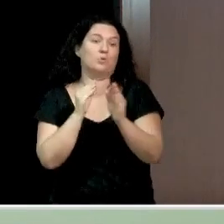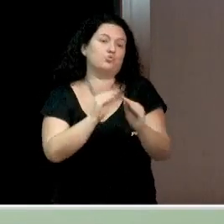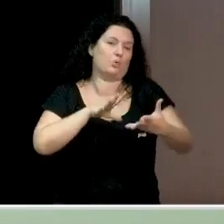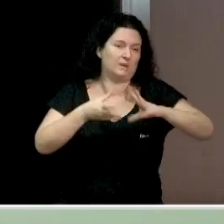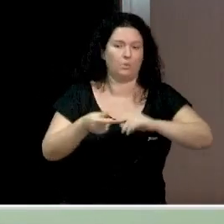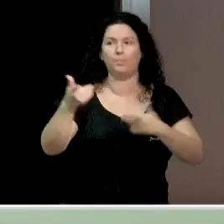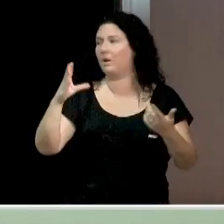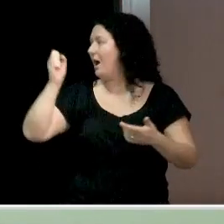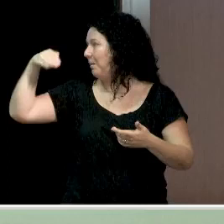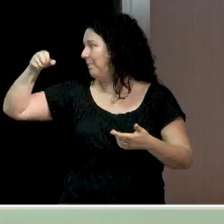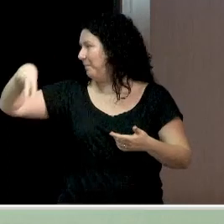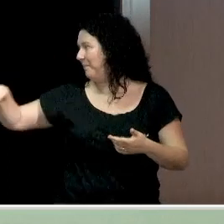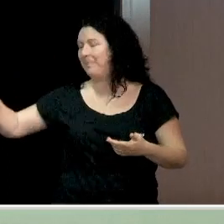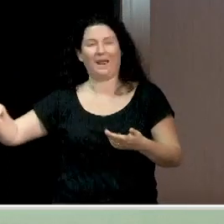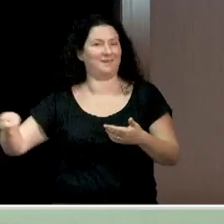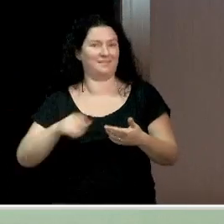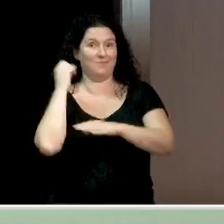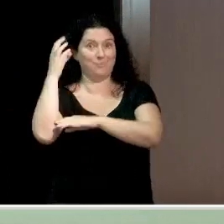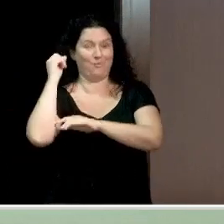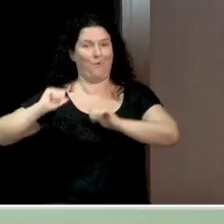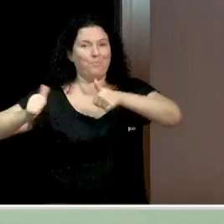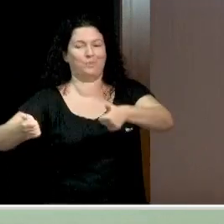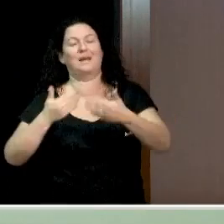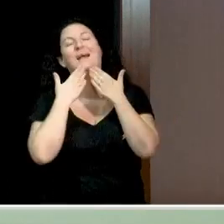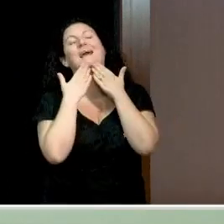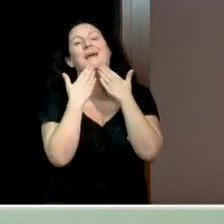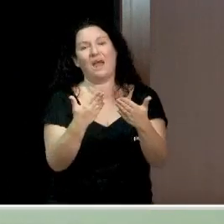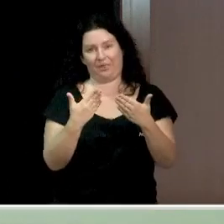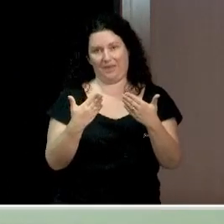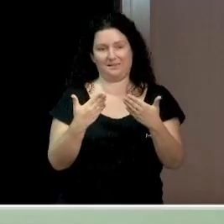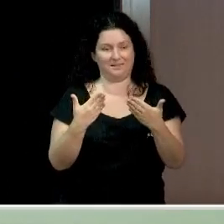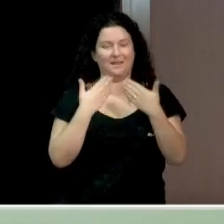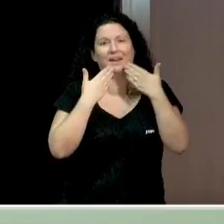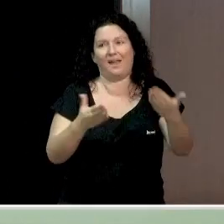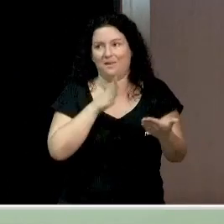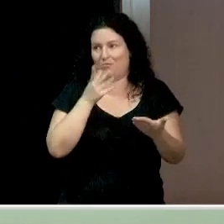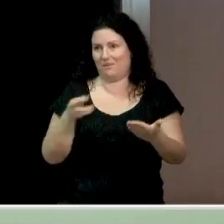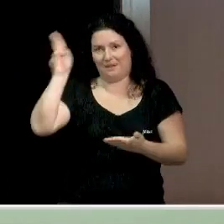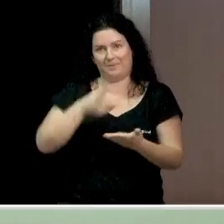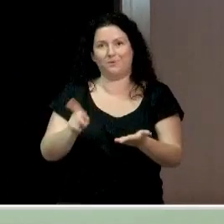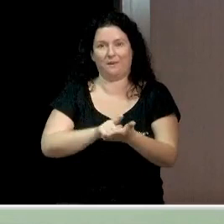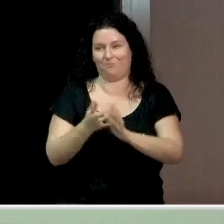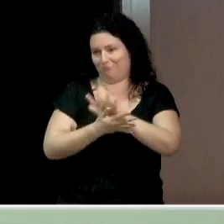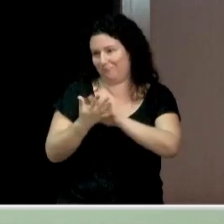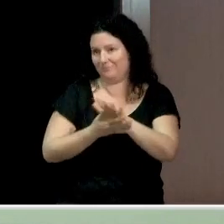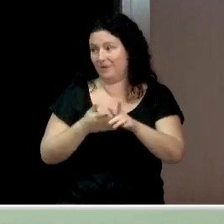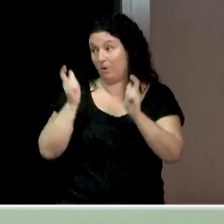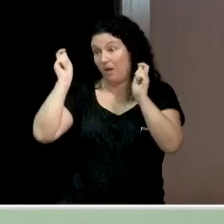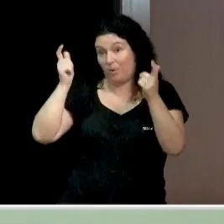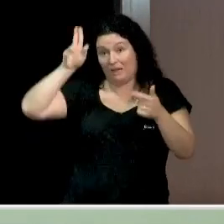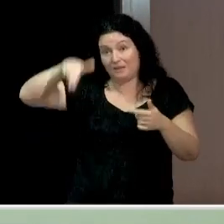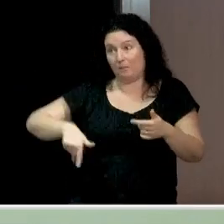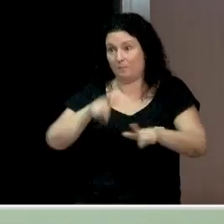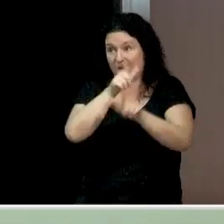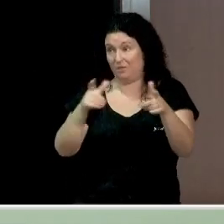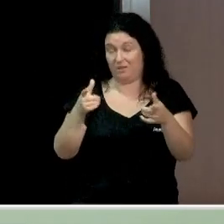querida Carmen Viqueira ha suplido esa parte, te la agradezco enormemente y desde luego pues reiterarte también esa felicitación de, en nombre de